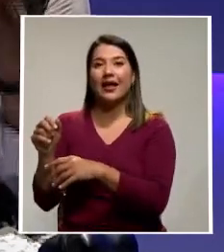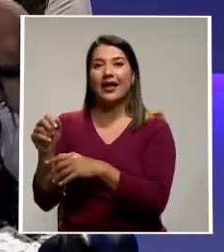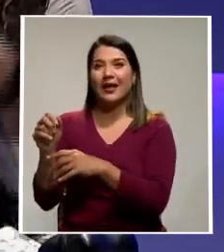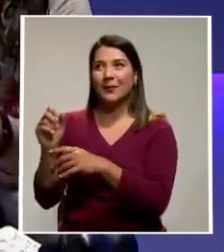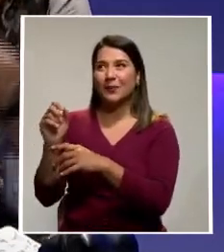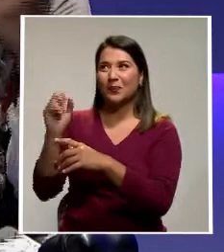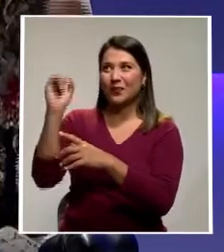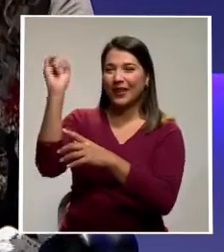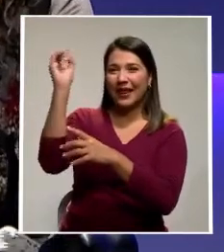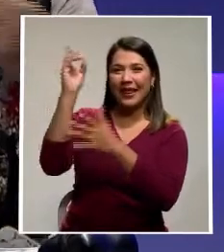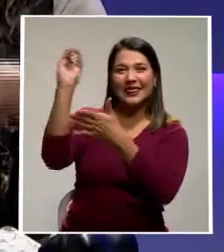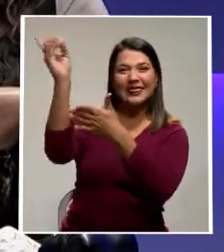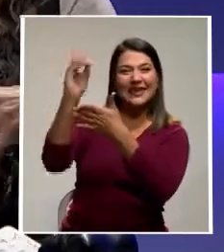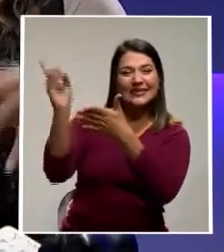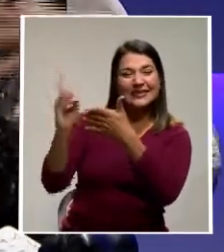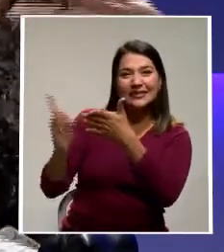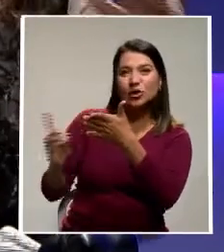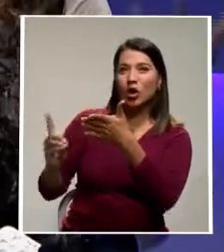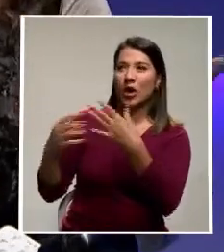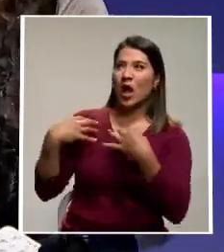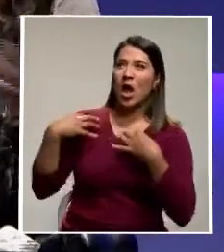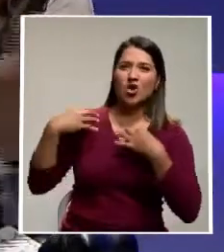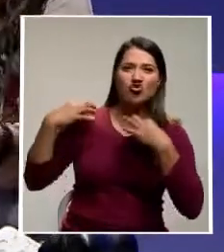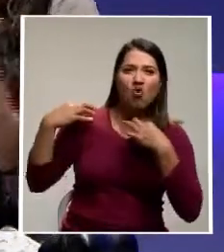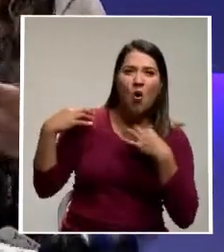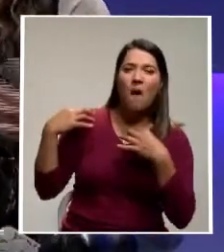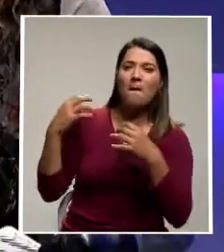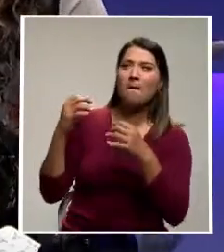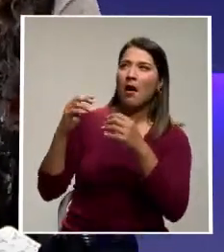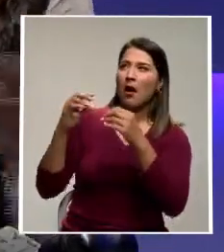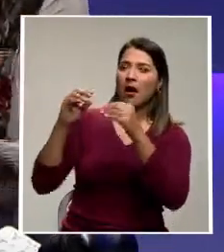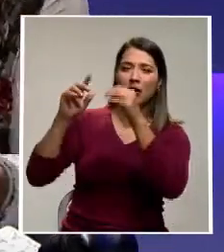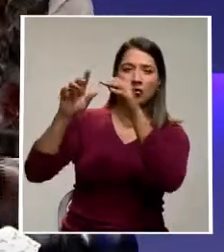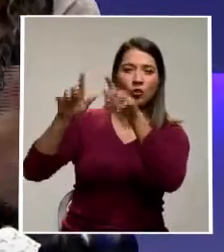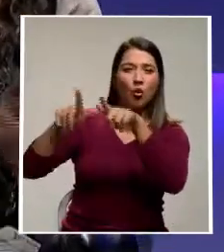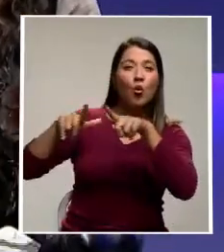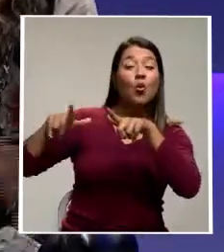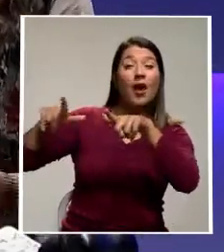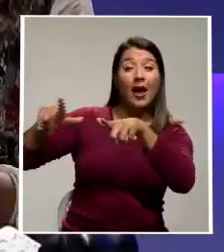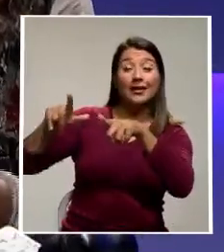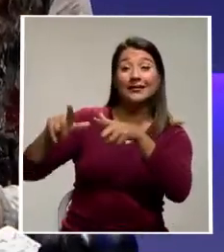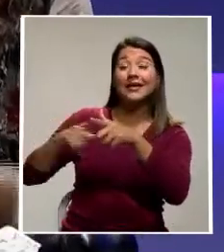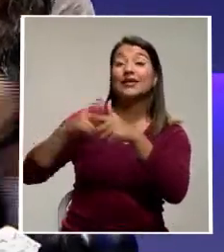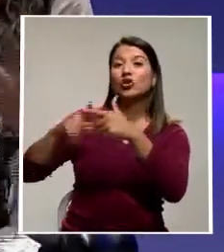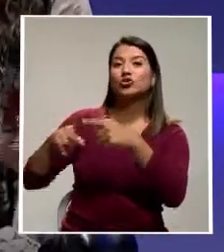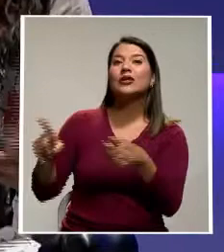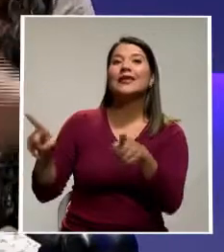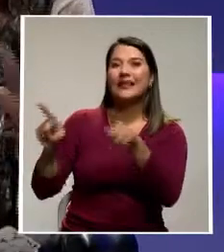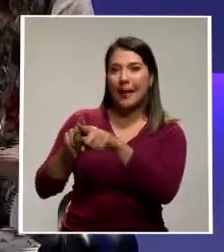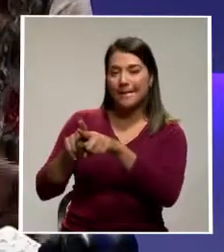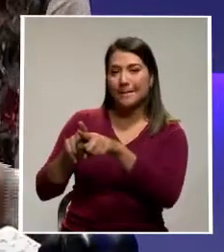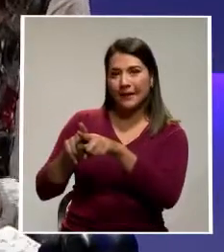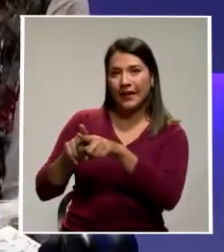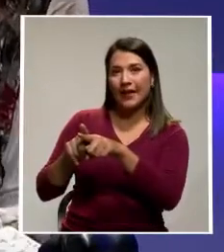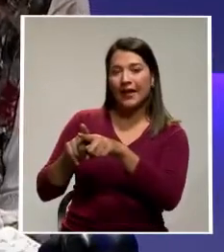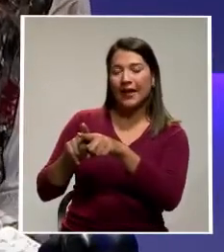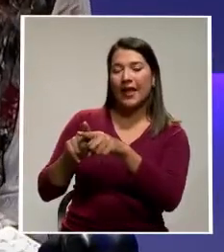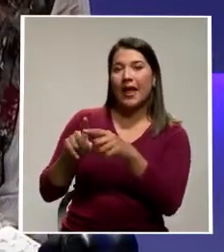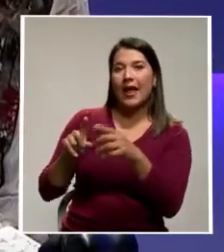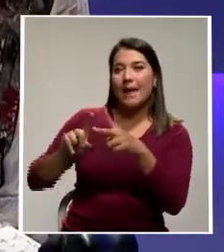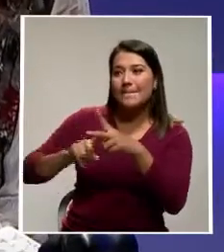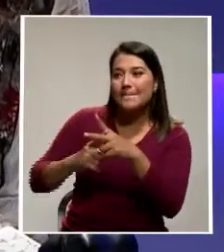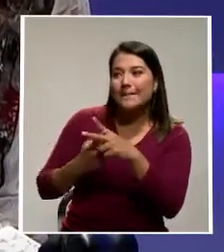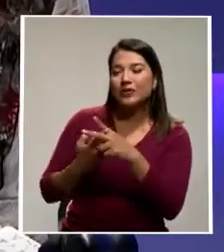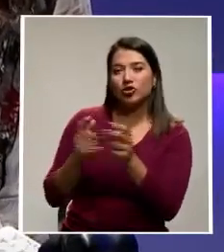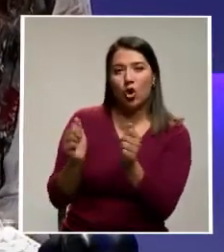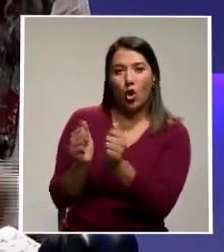espacial, escenógrafa y vestuarista, y entonces también está incursionando en el lenguaje en el museográfico, y